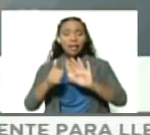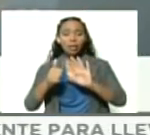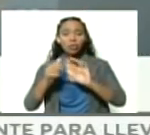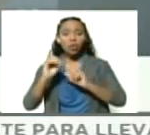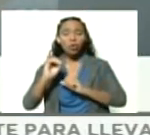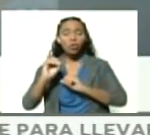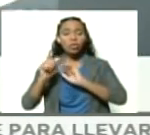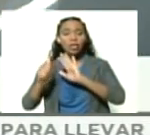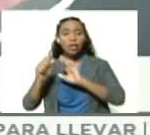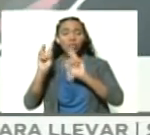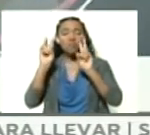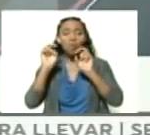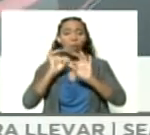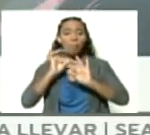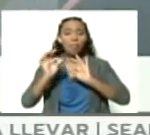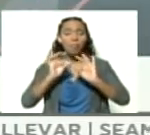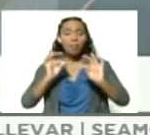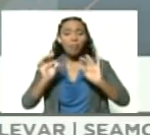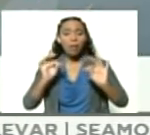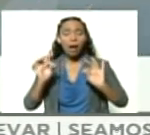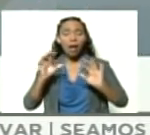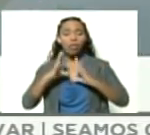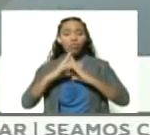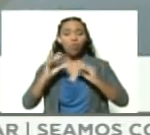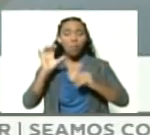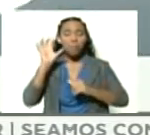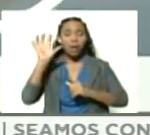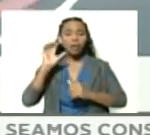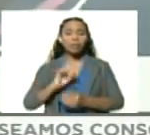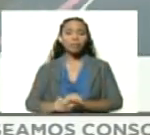1.607 nuevos contagios en todo el país.